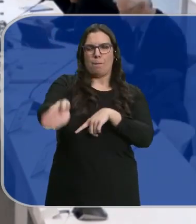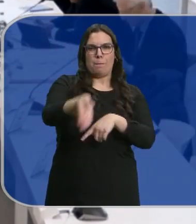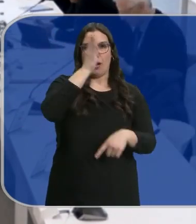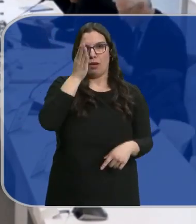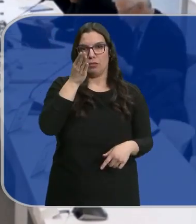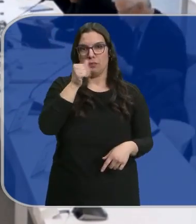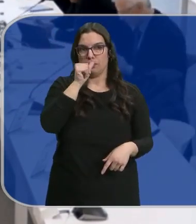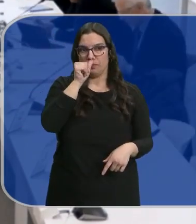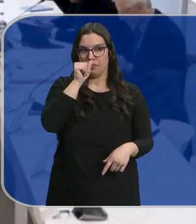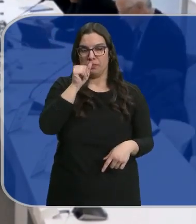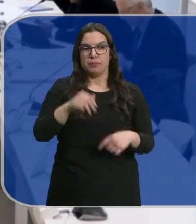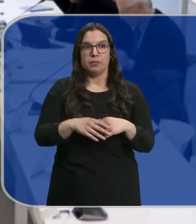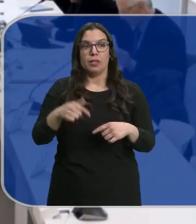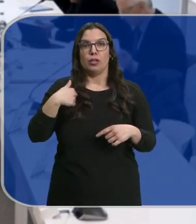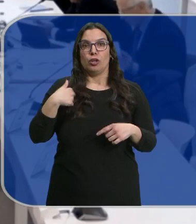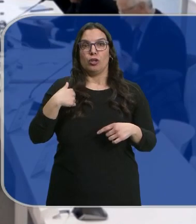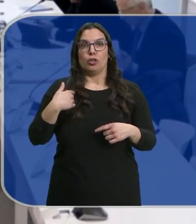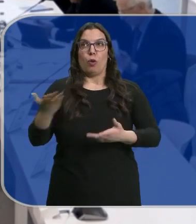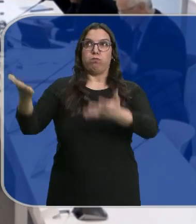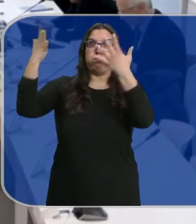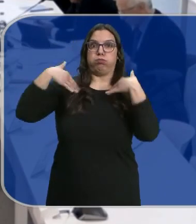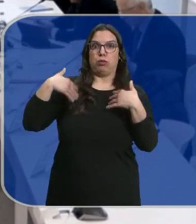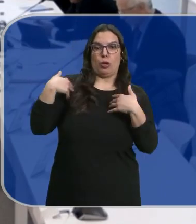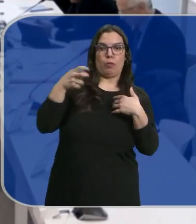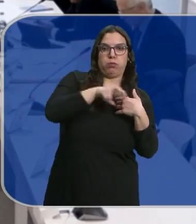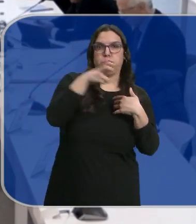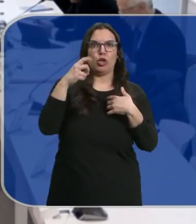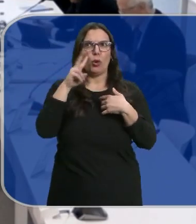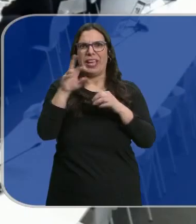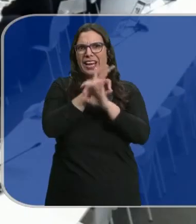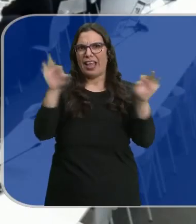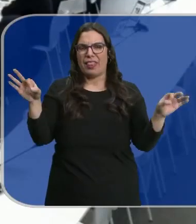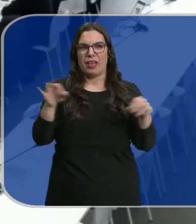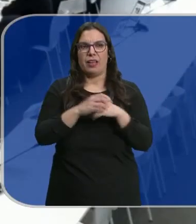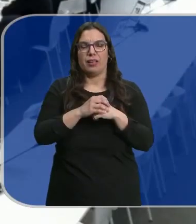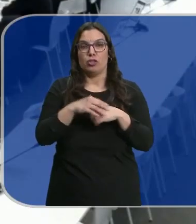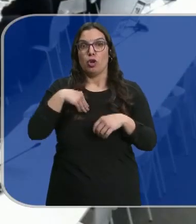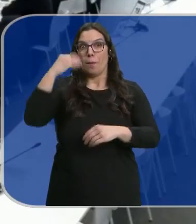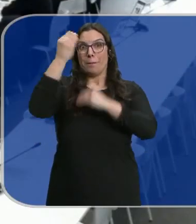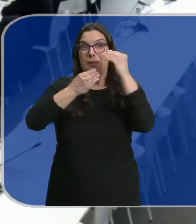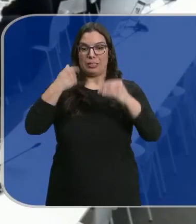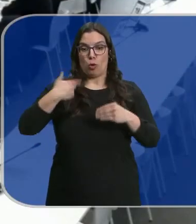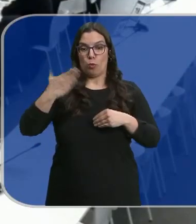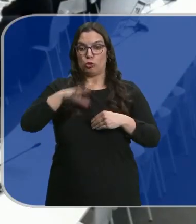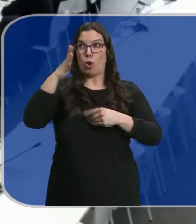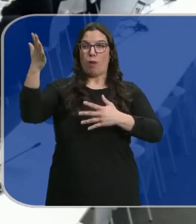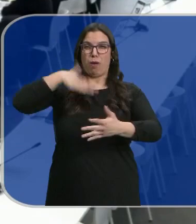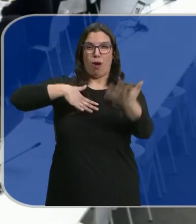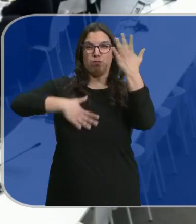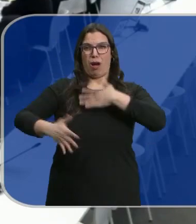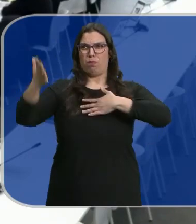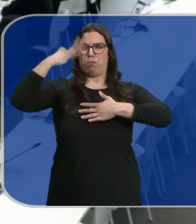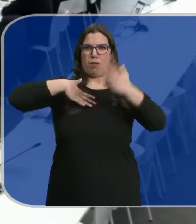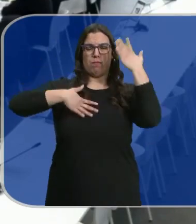impacté. Se me caían todos los bultos encima, porque encima no podía esquivarlos, porque no veía nada. Pensé, voy a morir aplastado aquí, porque me estaban cayendo